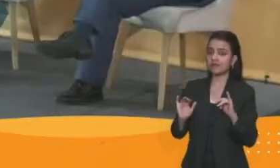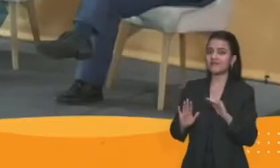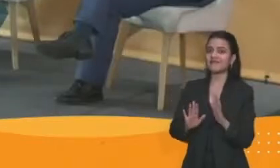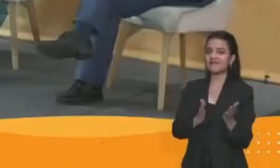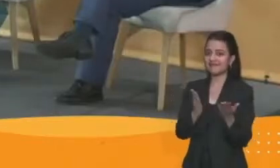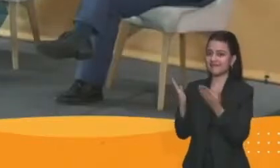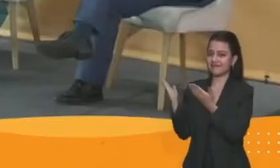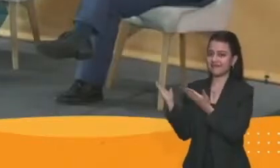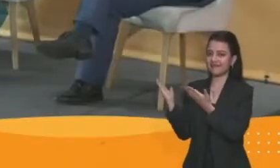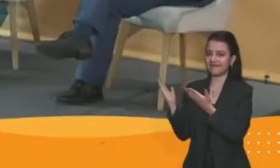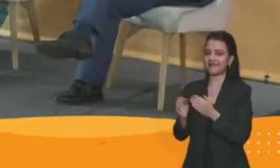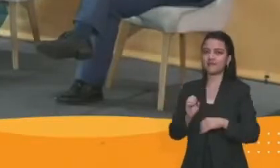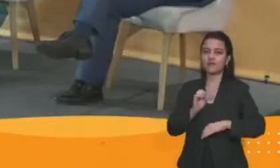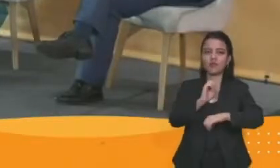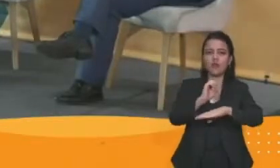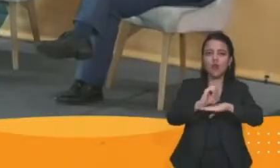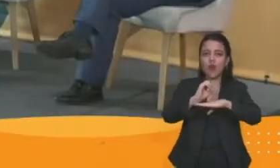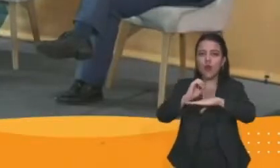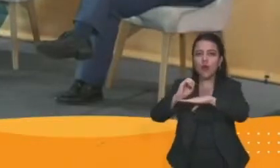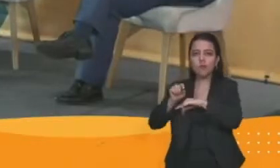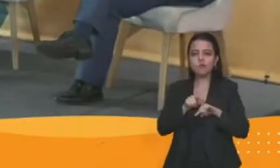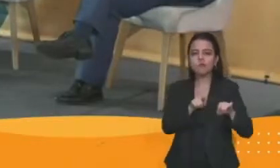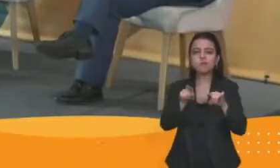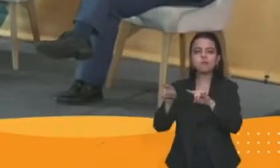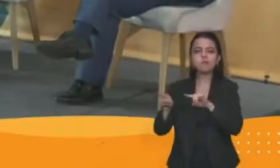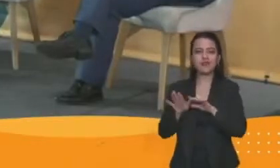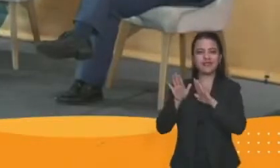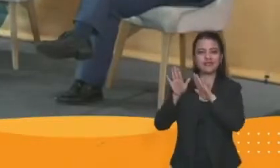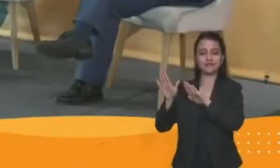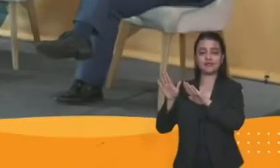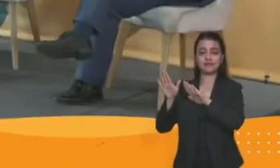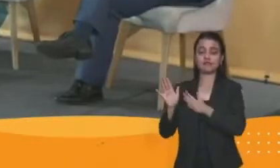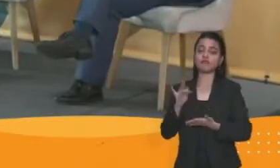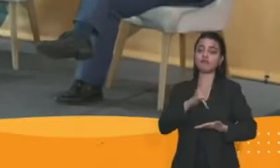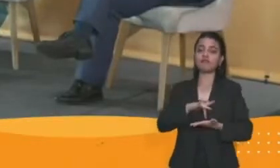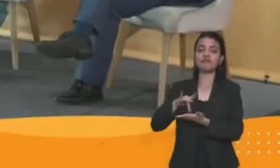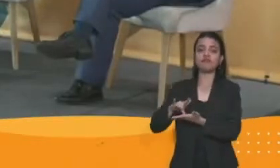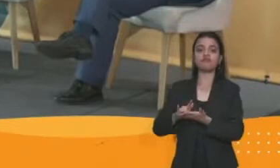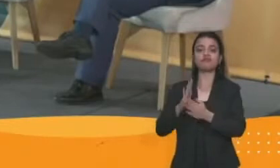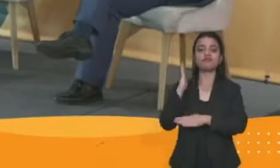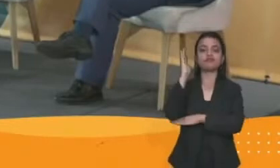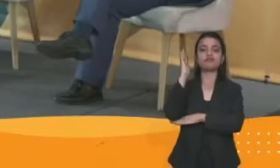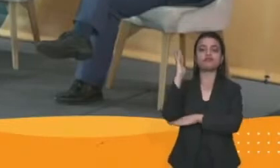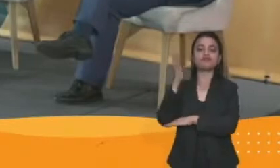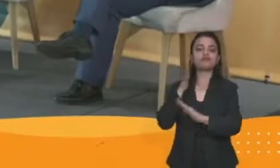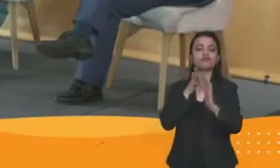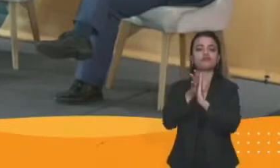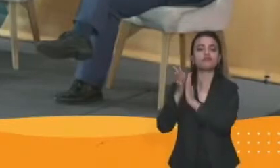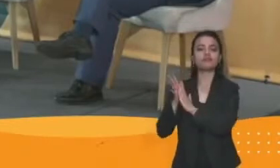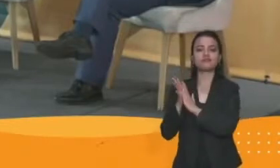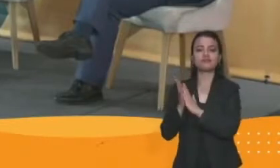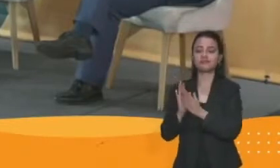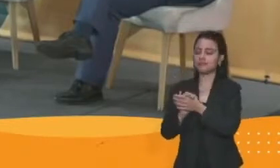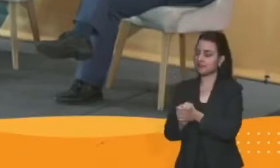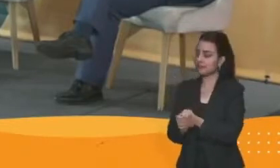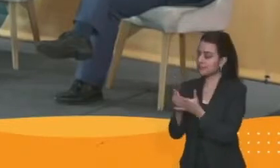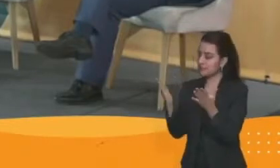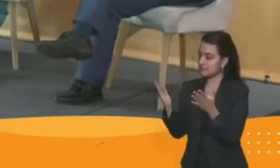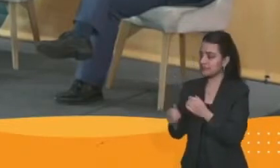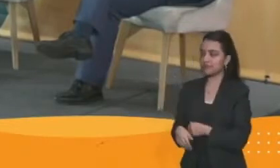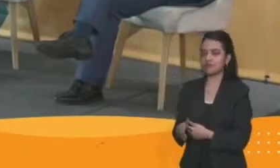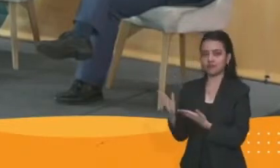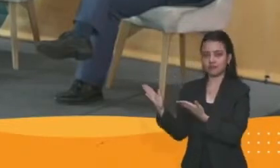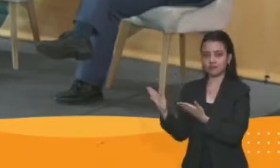table, we have the reps of the organizations that supported the preparation of this report. We would like to